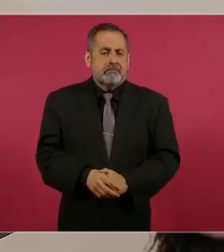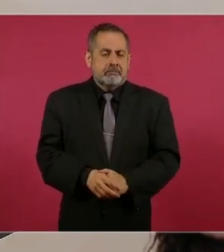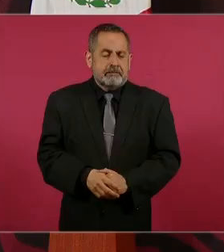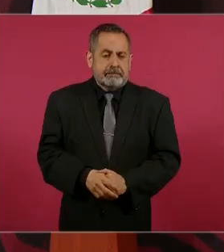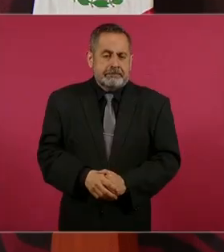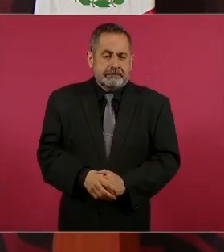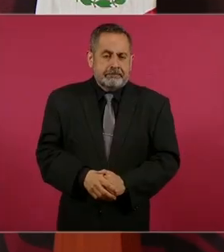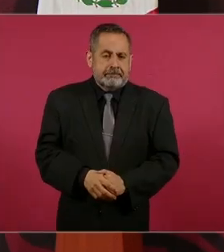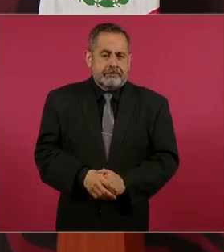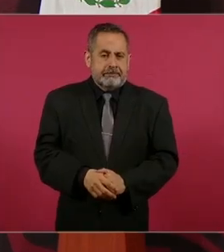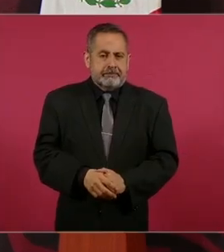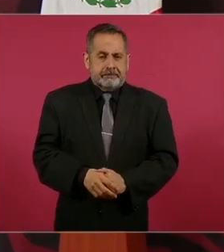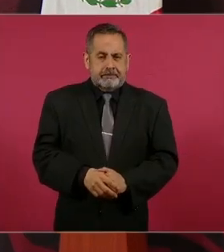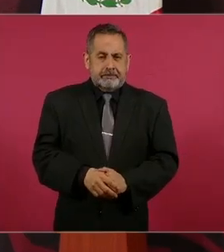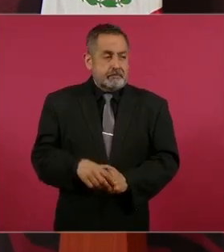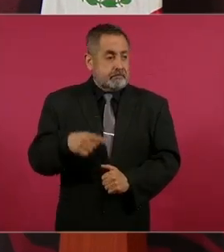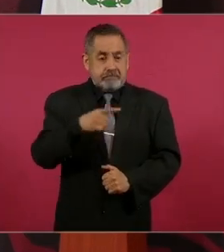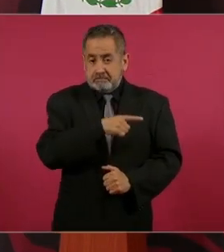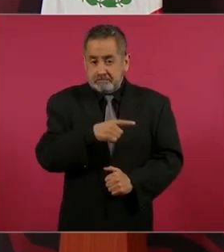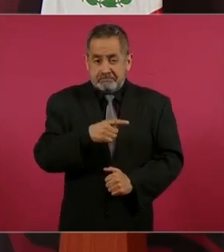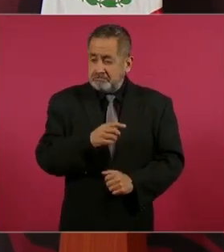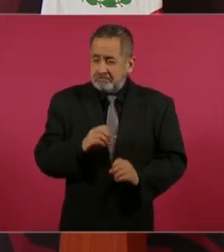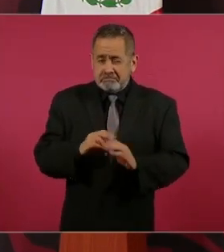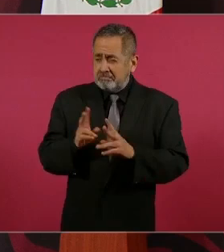en plena luz del día,